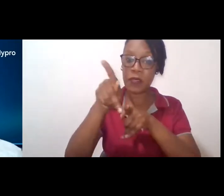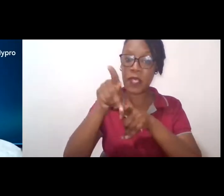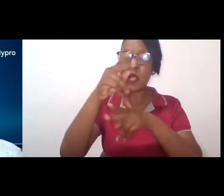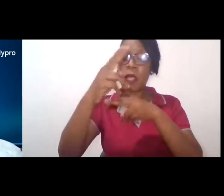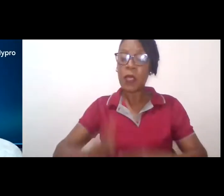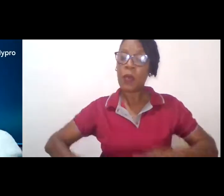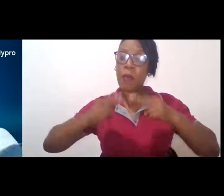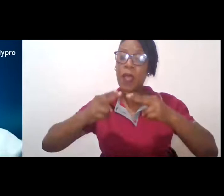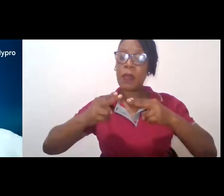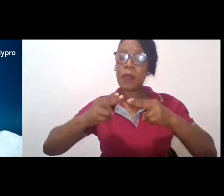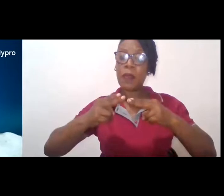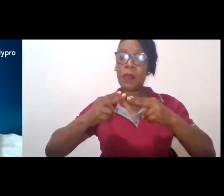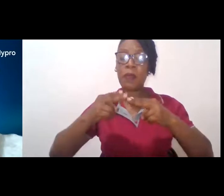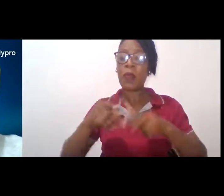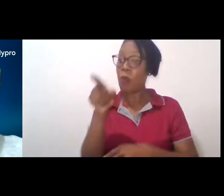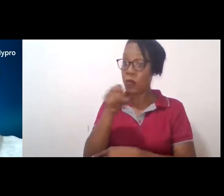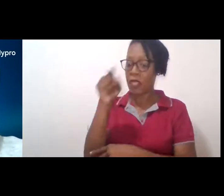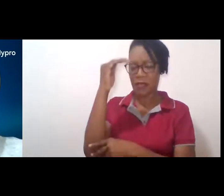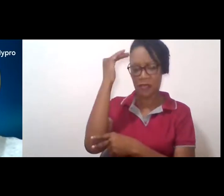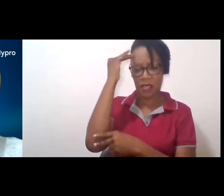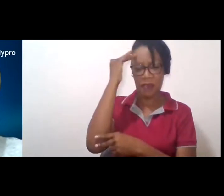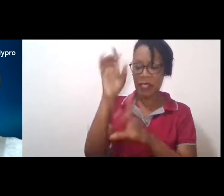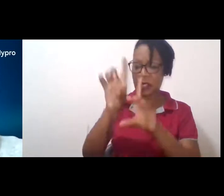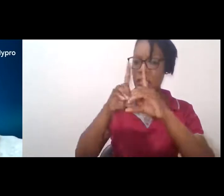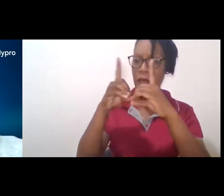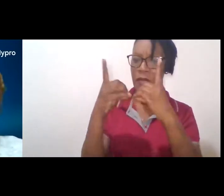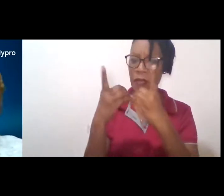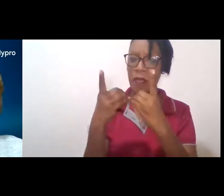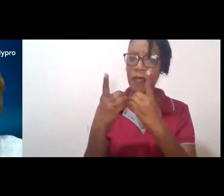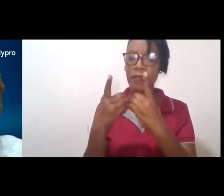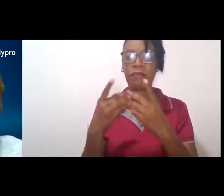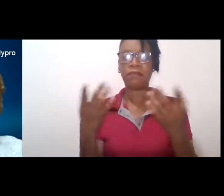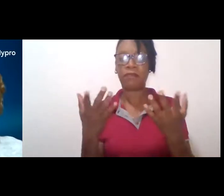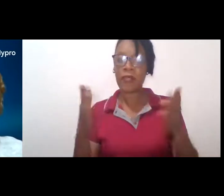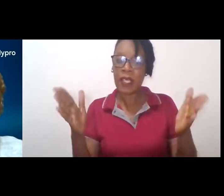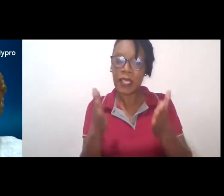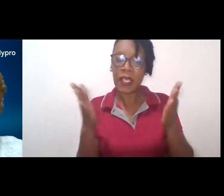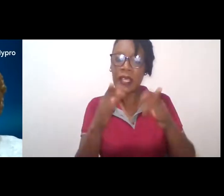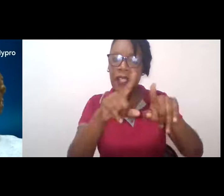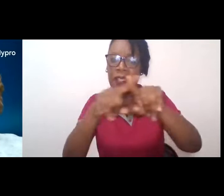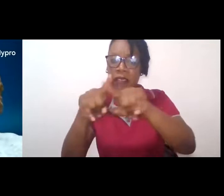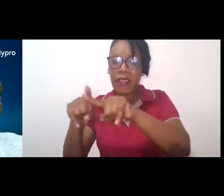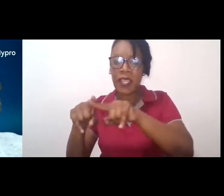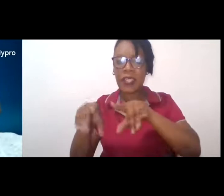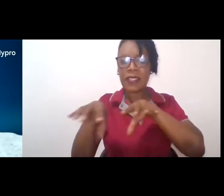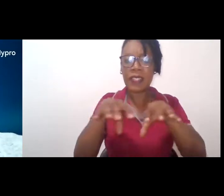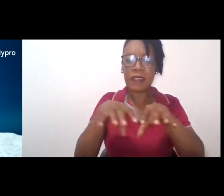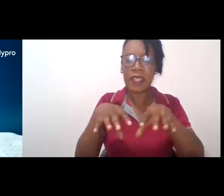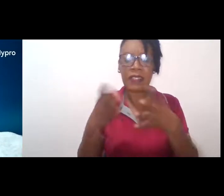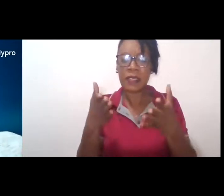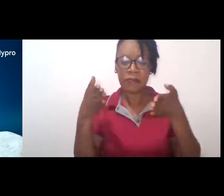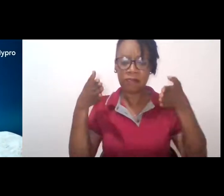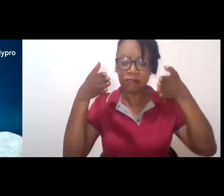Como ustedes saben, colegas, este departamento es el que genera diversas actividades, proyectos orientados a